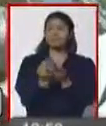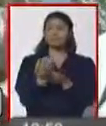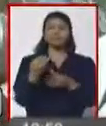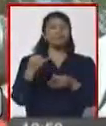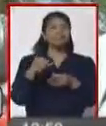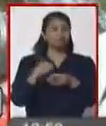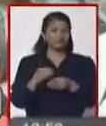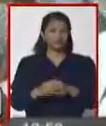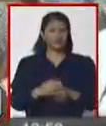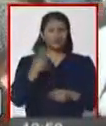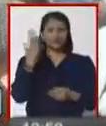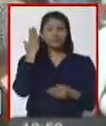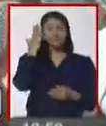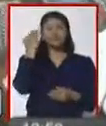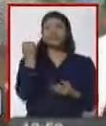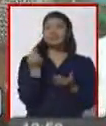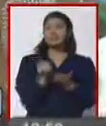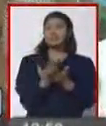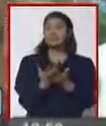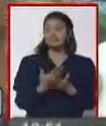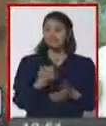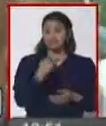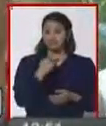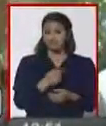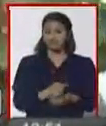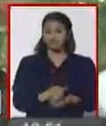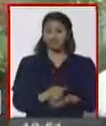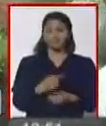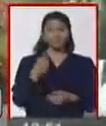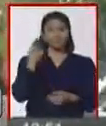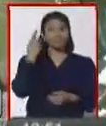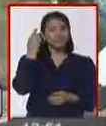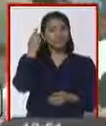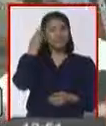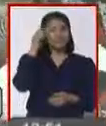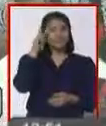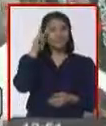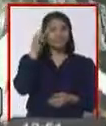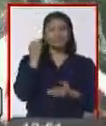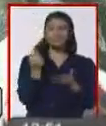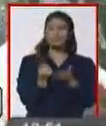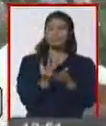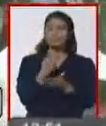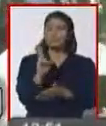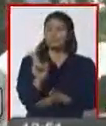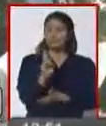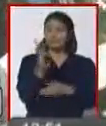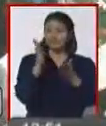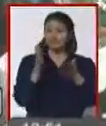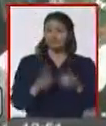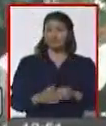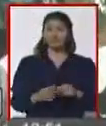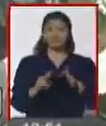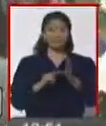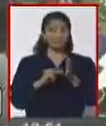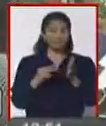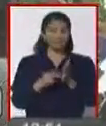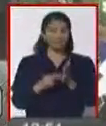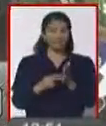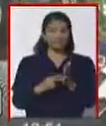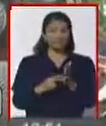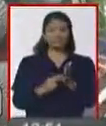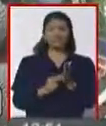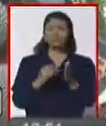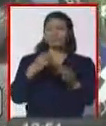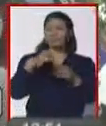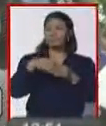en una nueva carrera porque se ha inscrito en nueva carrera para hacer aparentar como si fueran nuevos universitarios y eso los habilitaría digamos para